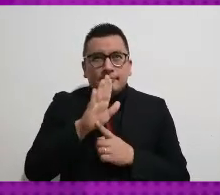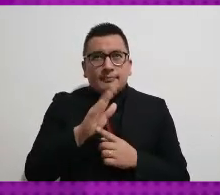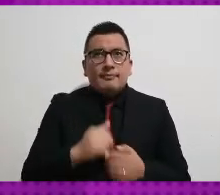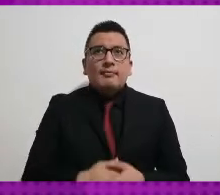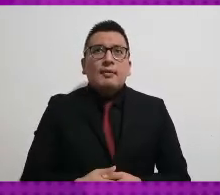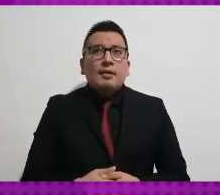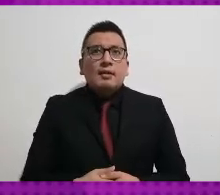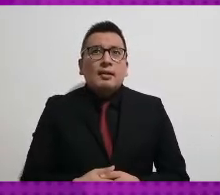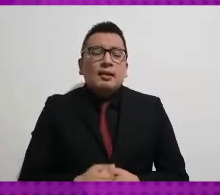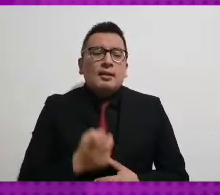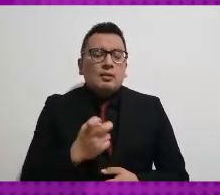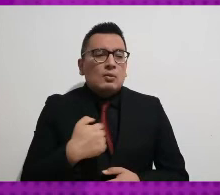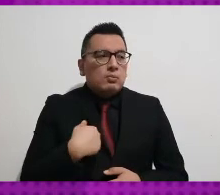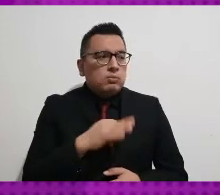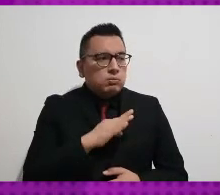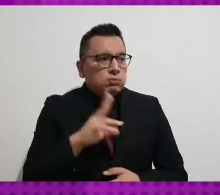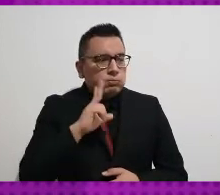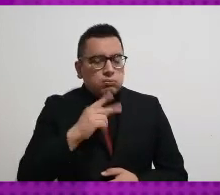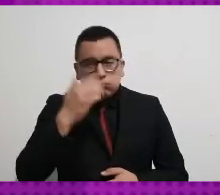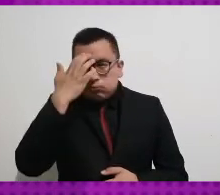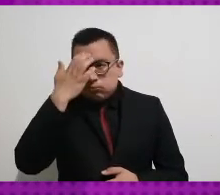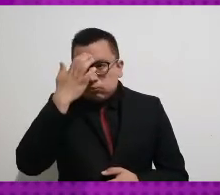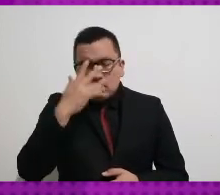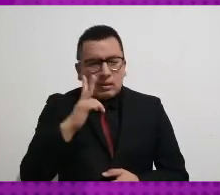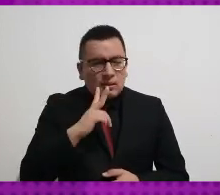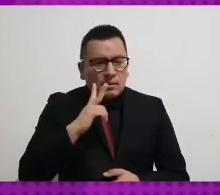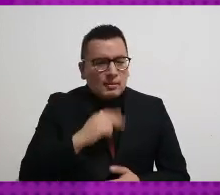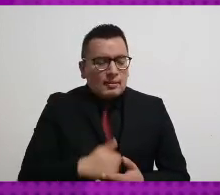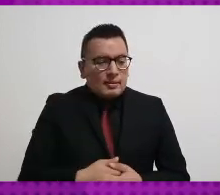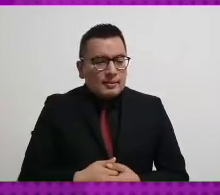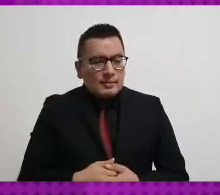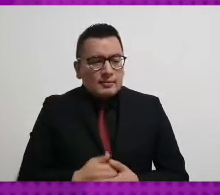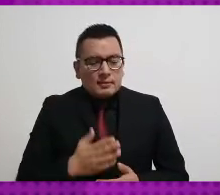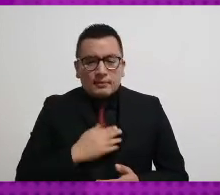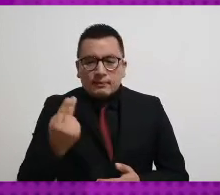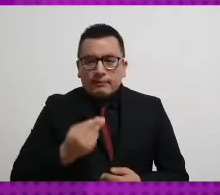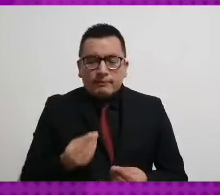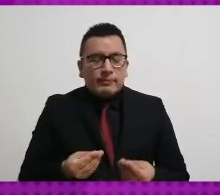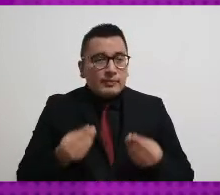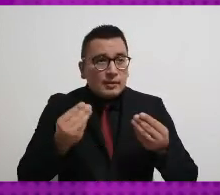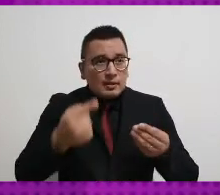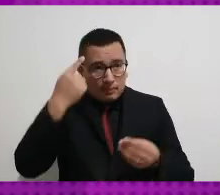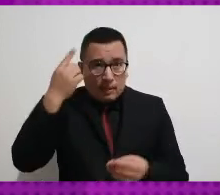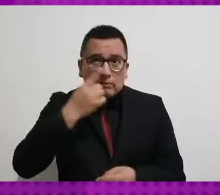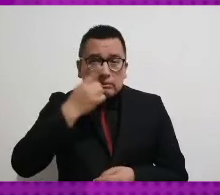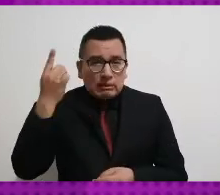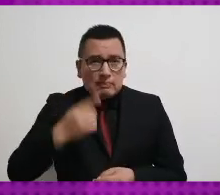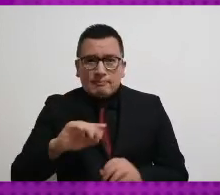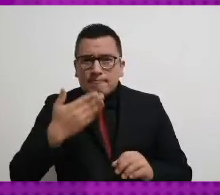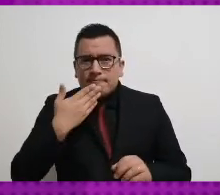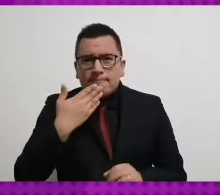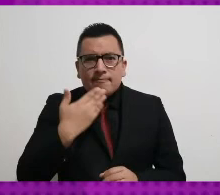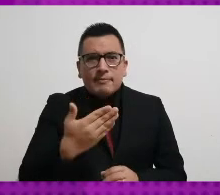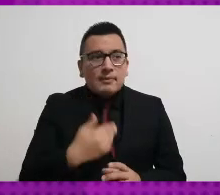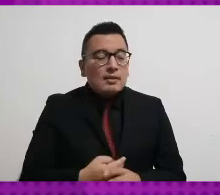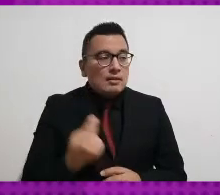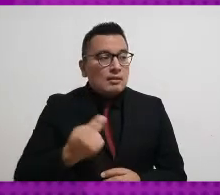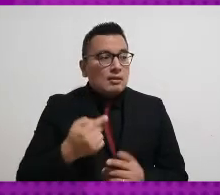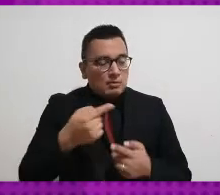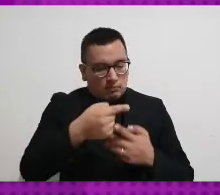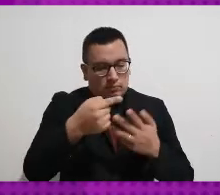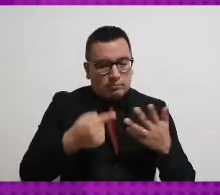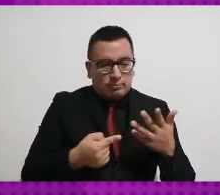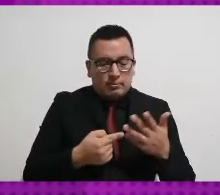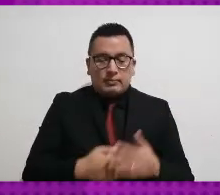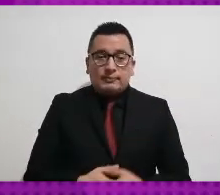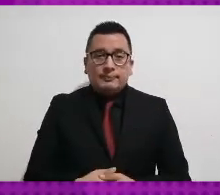ahí compartiendo la pantalla, eso me permite también conocer cuáles son los elementos que tengo que entregar para que esto se haga de una manera formal